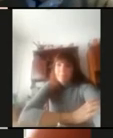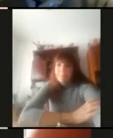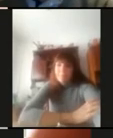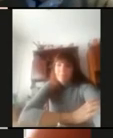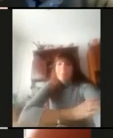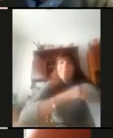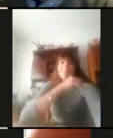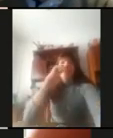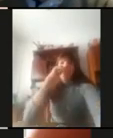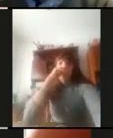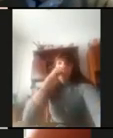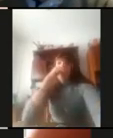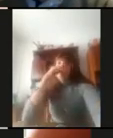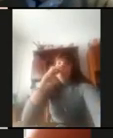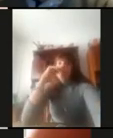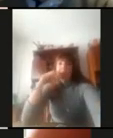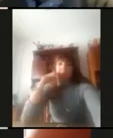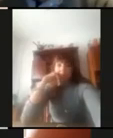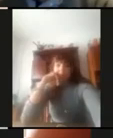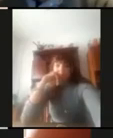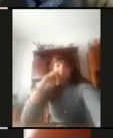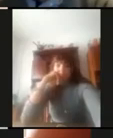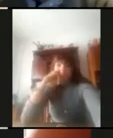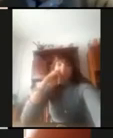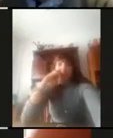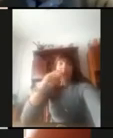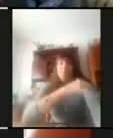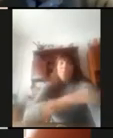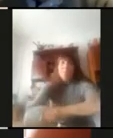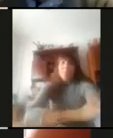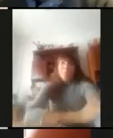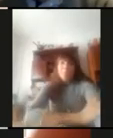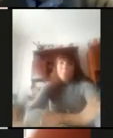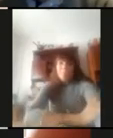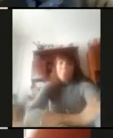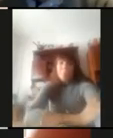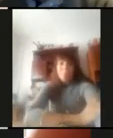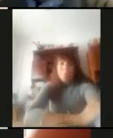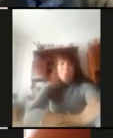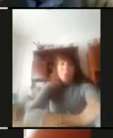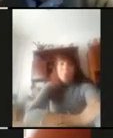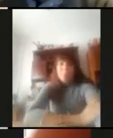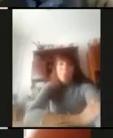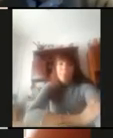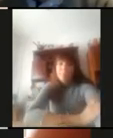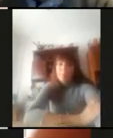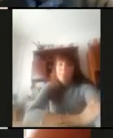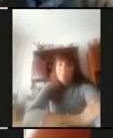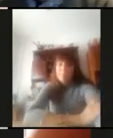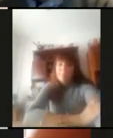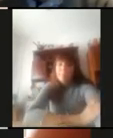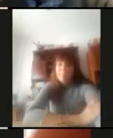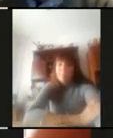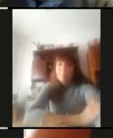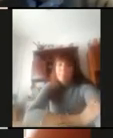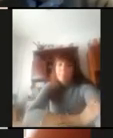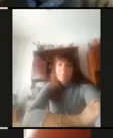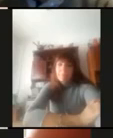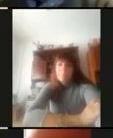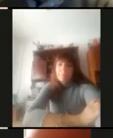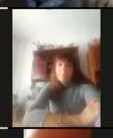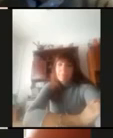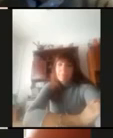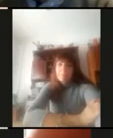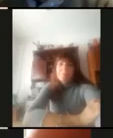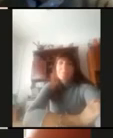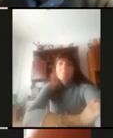tesis no y así comienza cuando ustedes leen la tesis del todo el descargo que hace porque la facultad no se